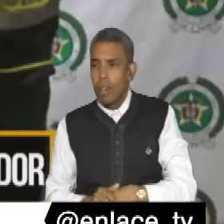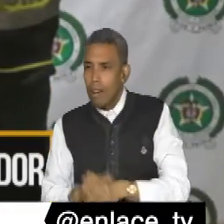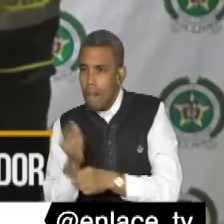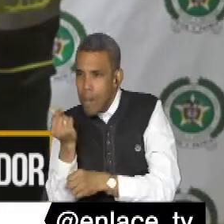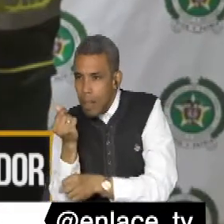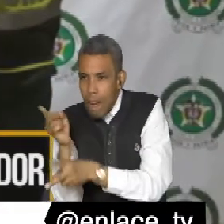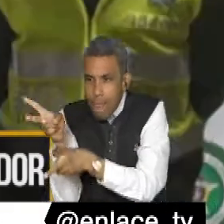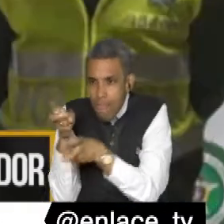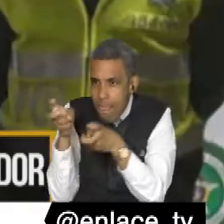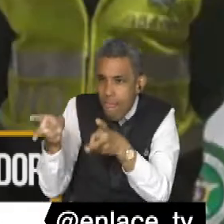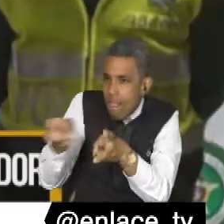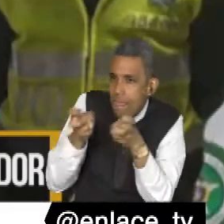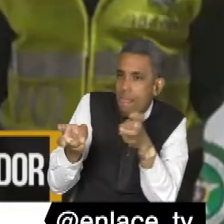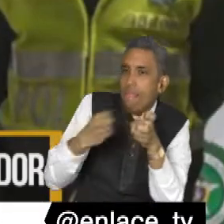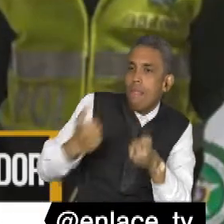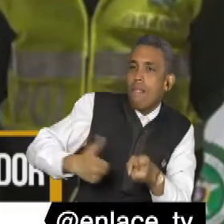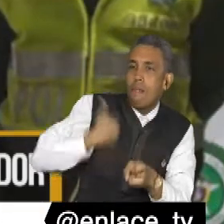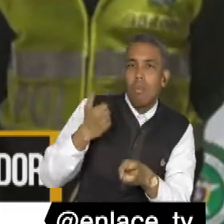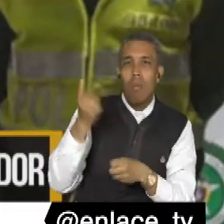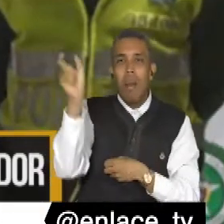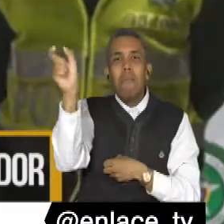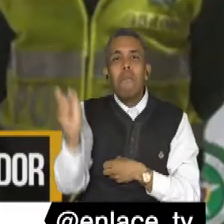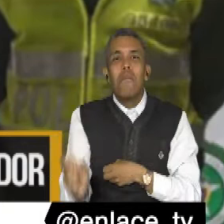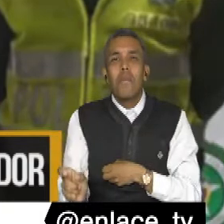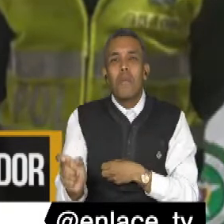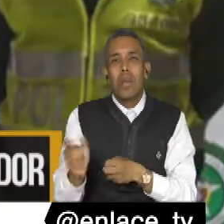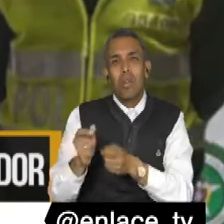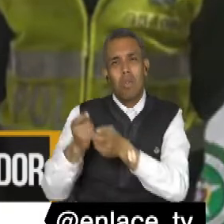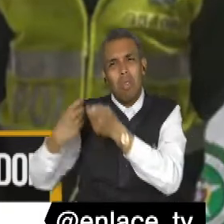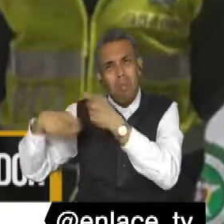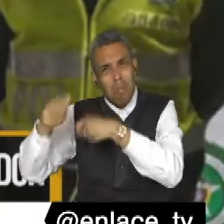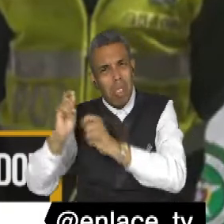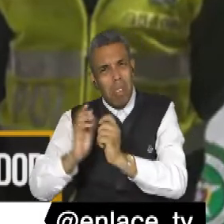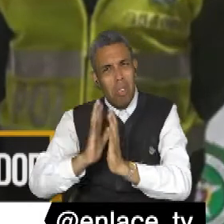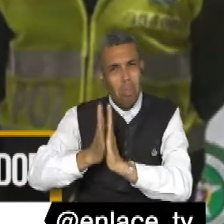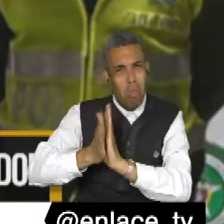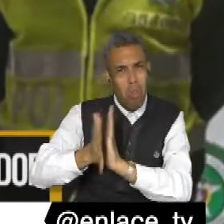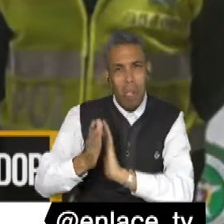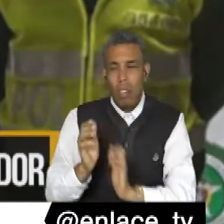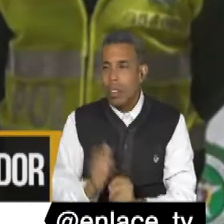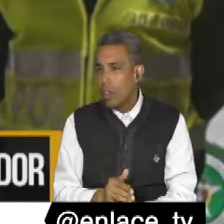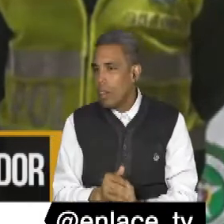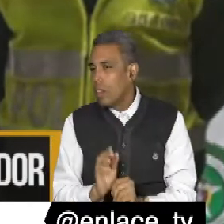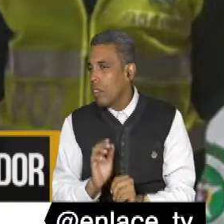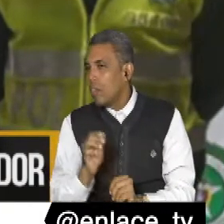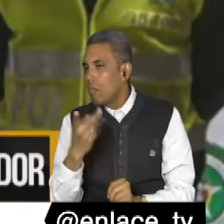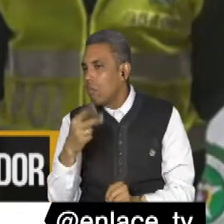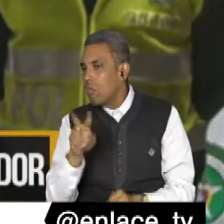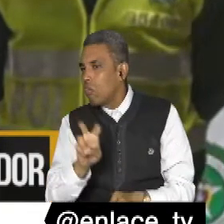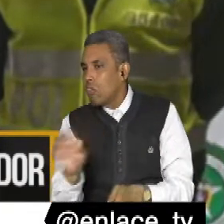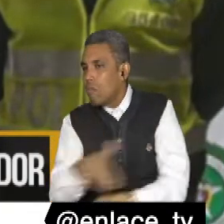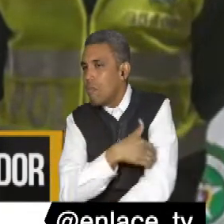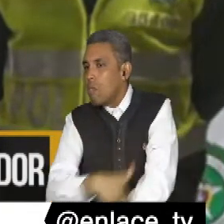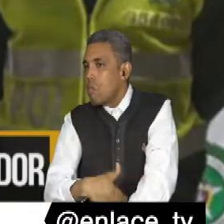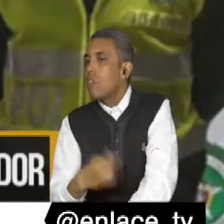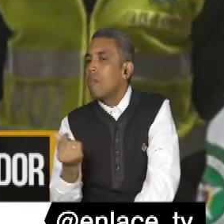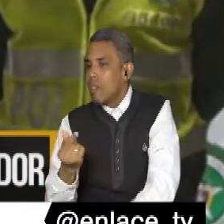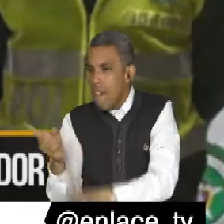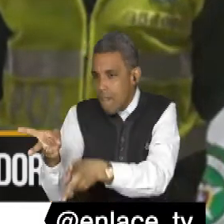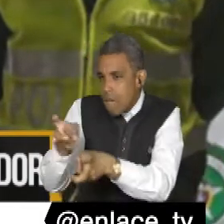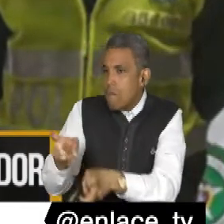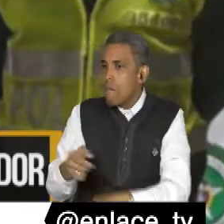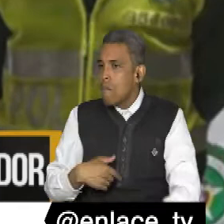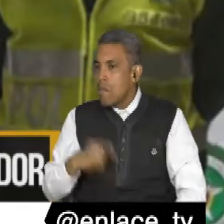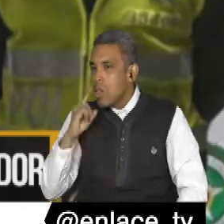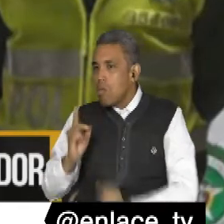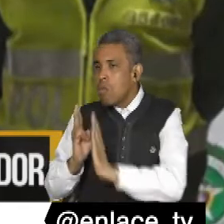venía extorsionando a un comerciante. Le exigía la suma de 17 millones de pesos y lo intimidaba